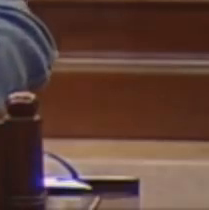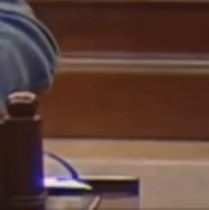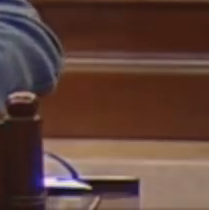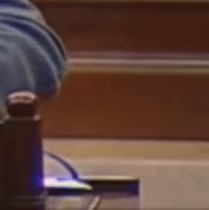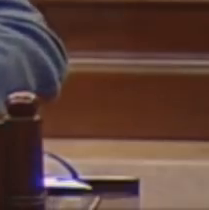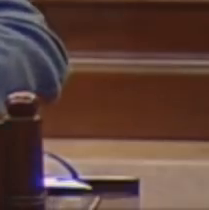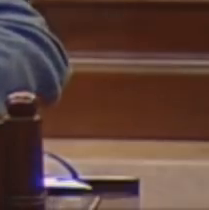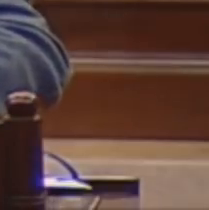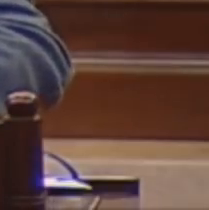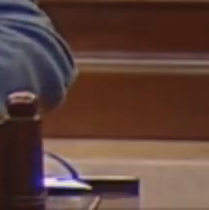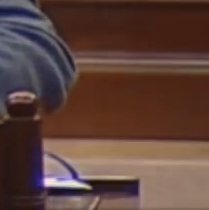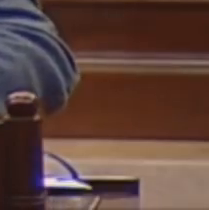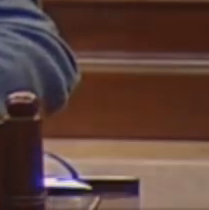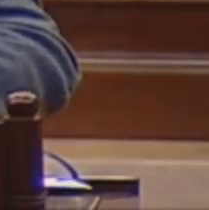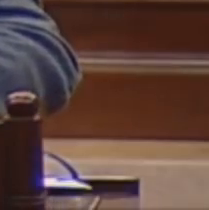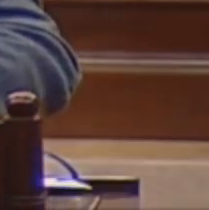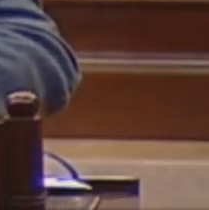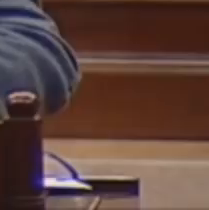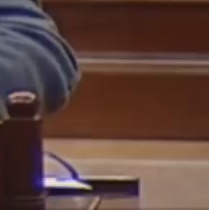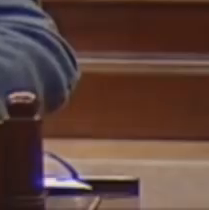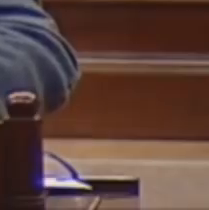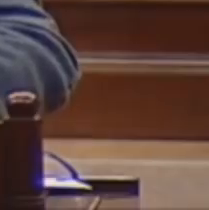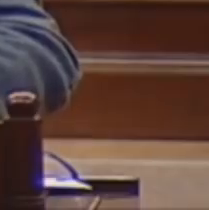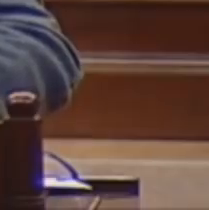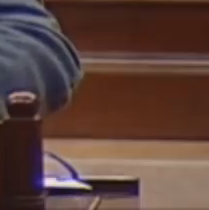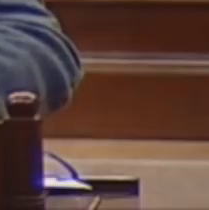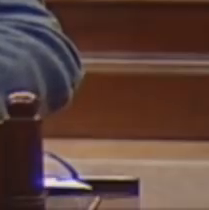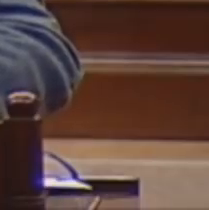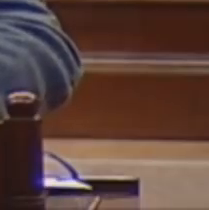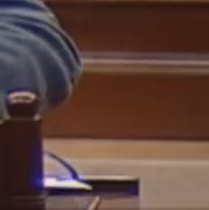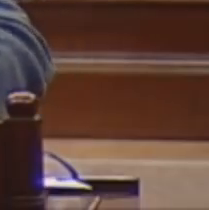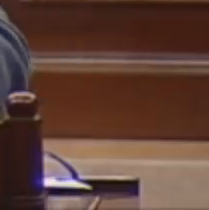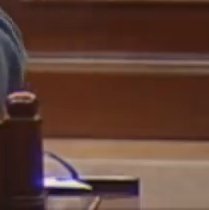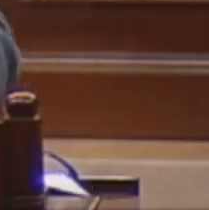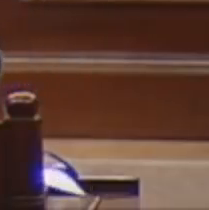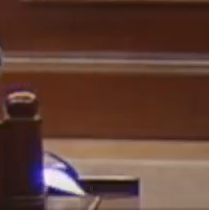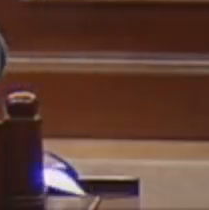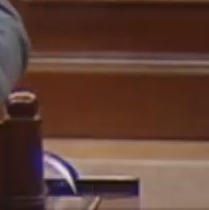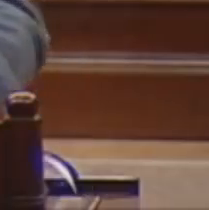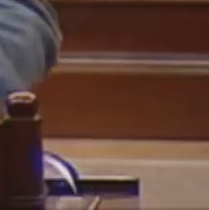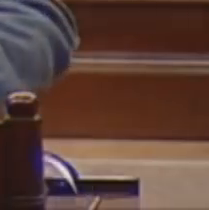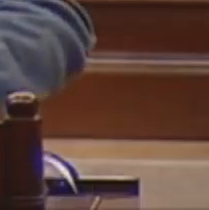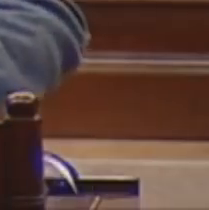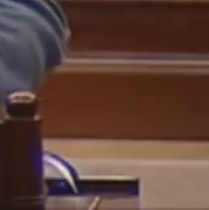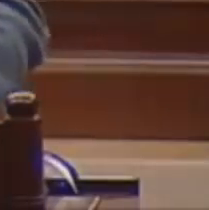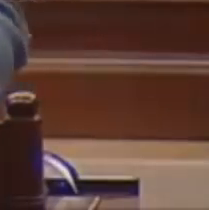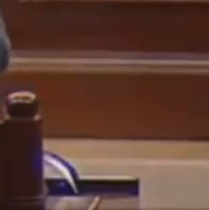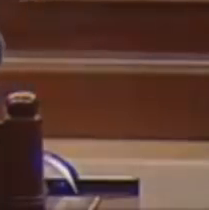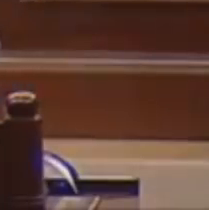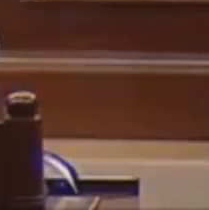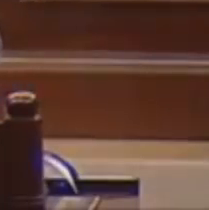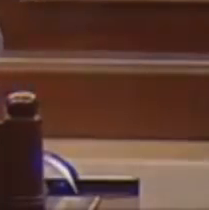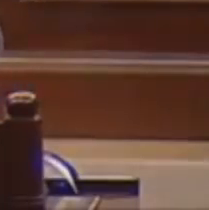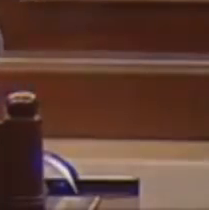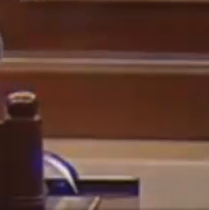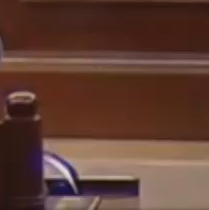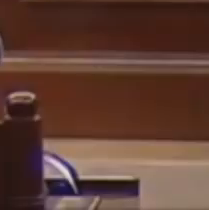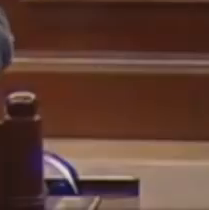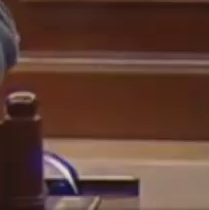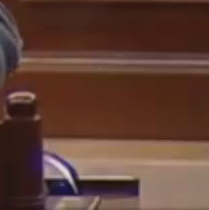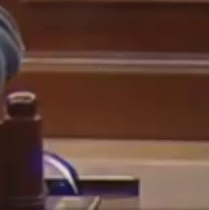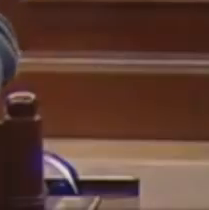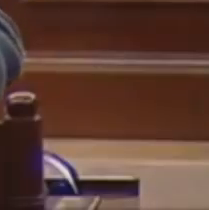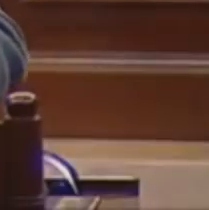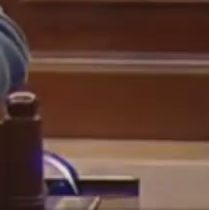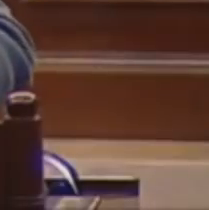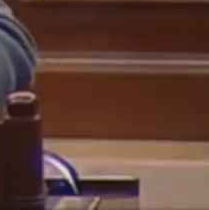ganar batallas legales en contra de los más humildes y los más vulnerables. El Ministerio de Trabajo tiene un equipo fuerte en